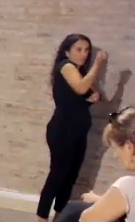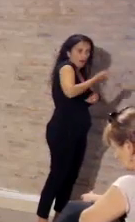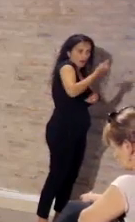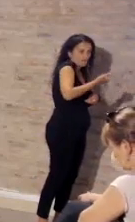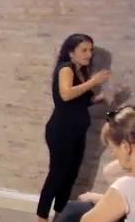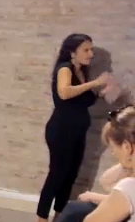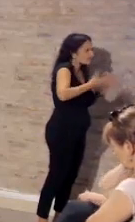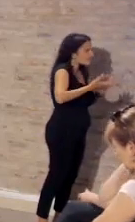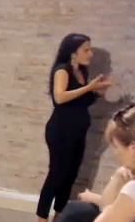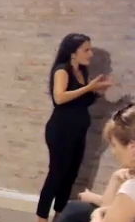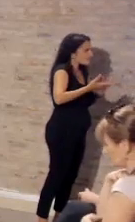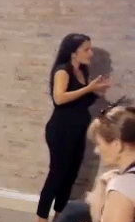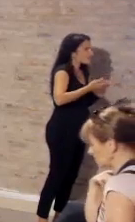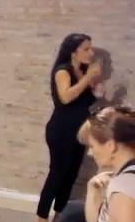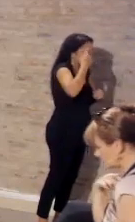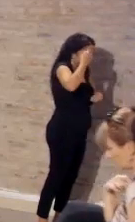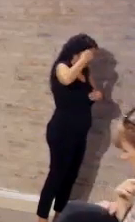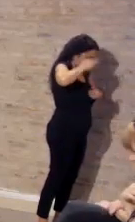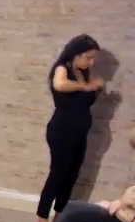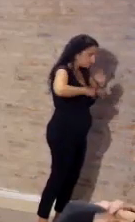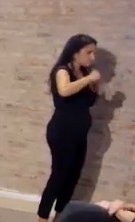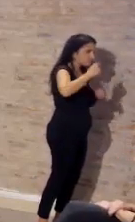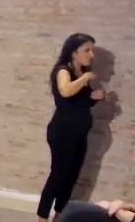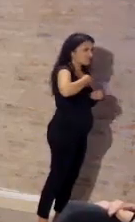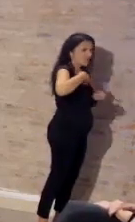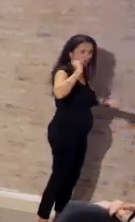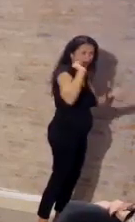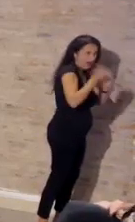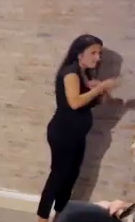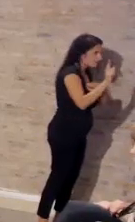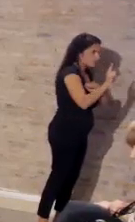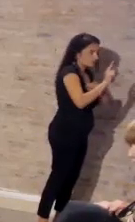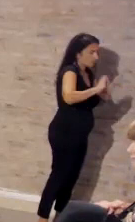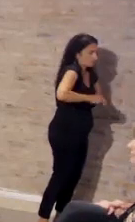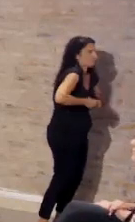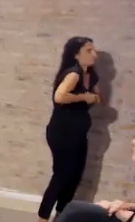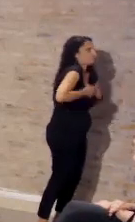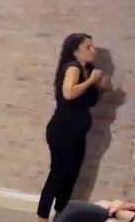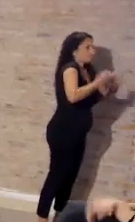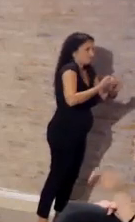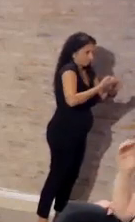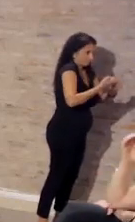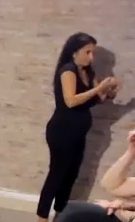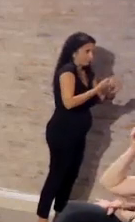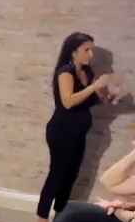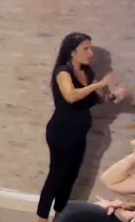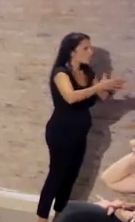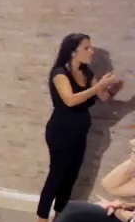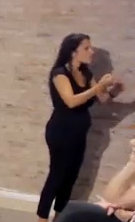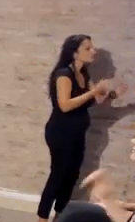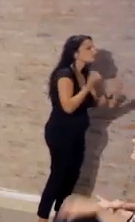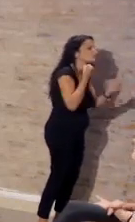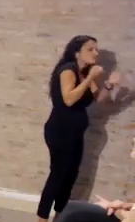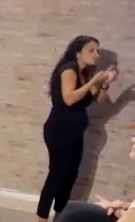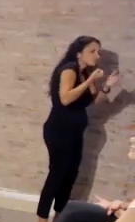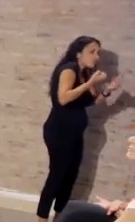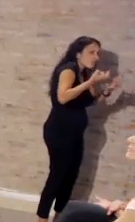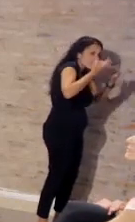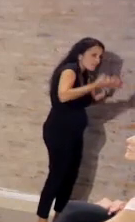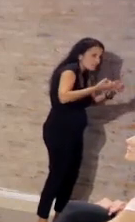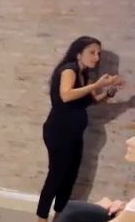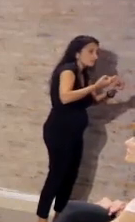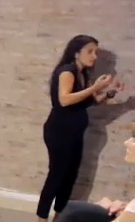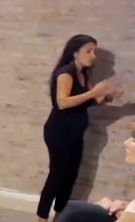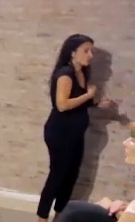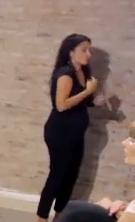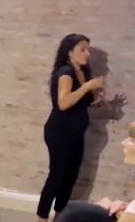subjetividad ser modificada ni negada ni cambiada sino justamente reivindicada con toda la potencia con todo el valor de quienes